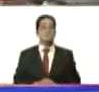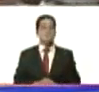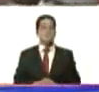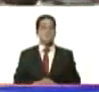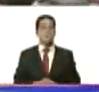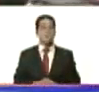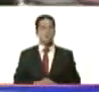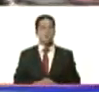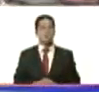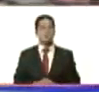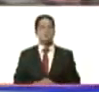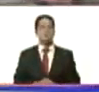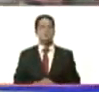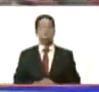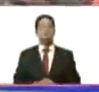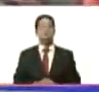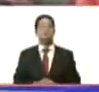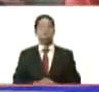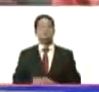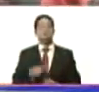Y vale la pena porque